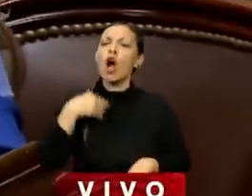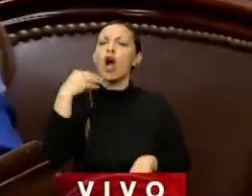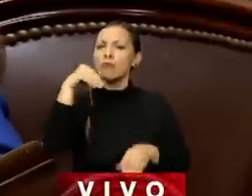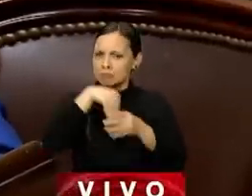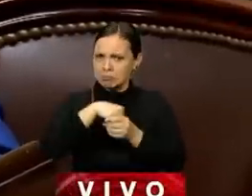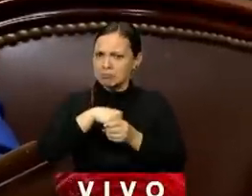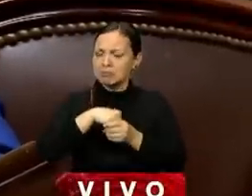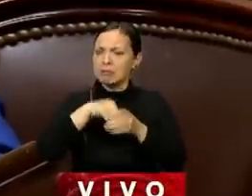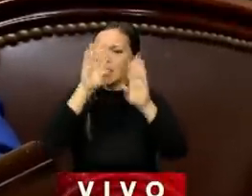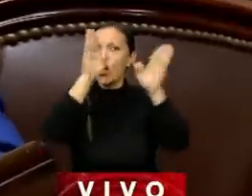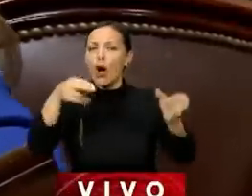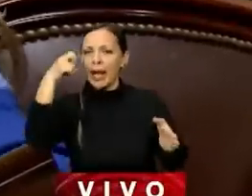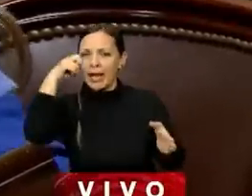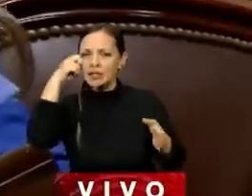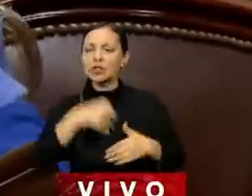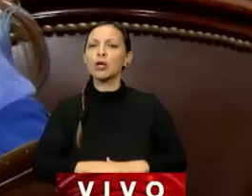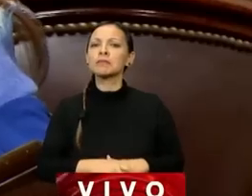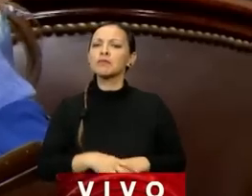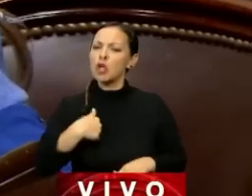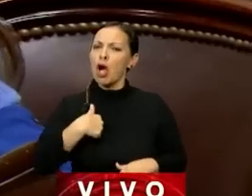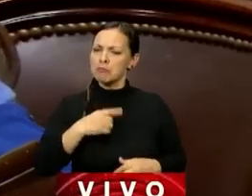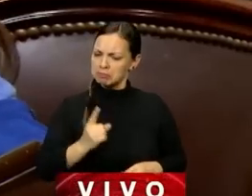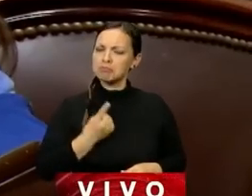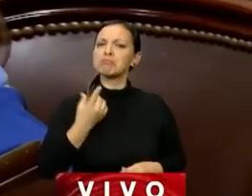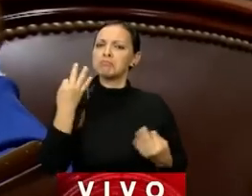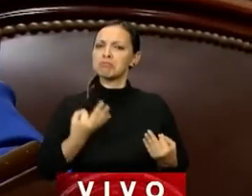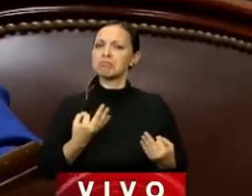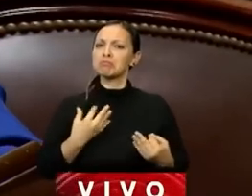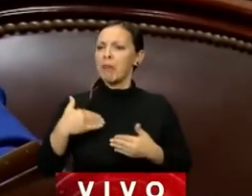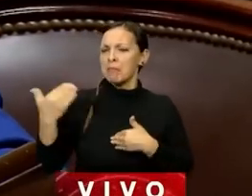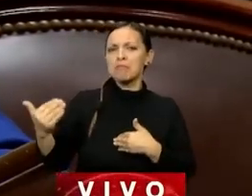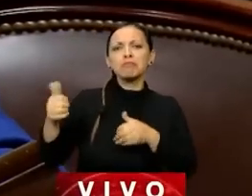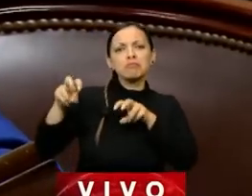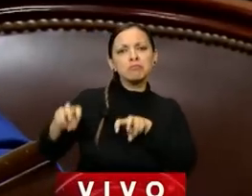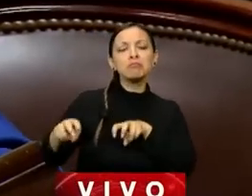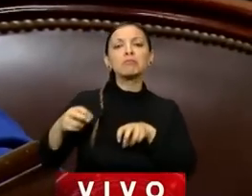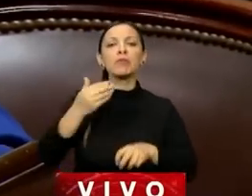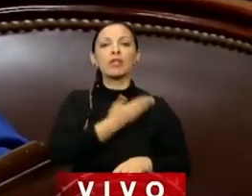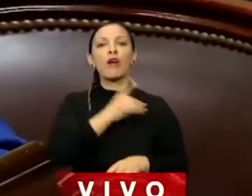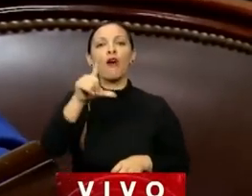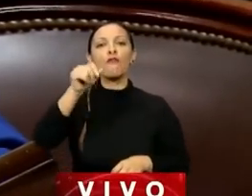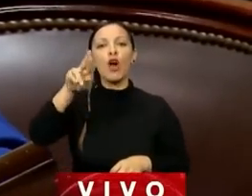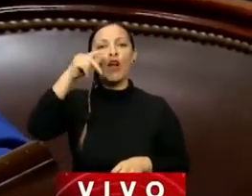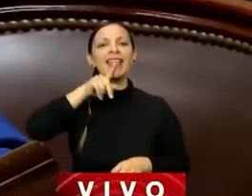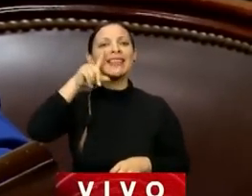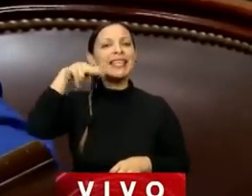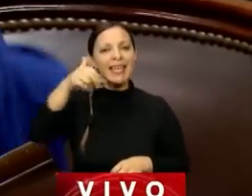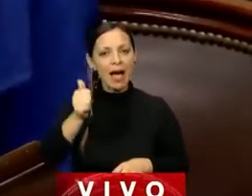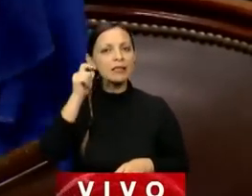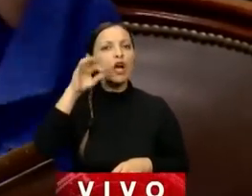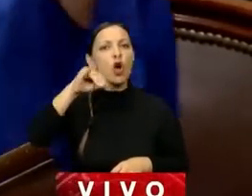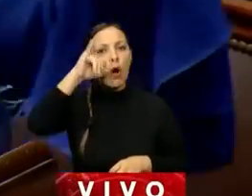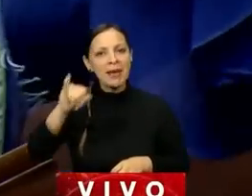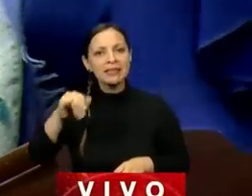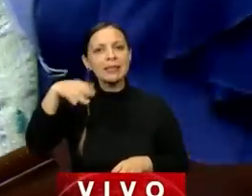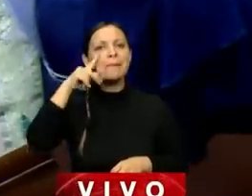Congreso con la honra de haber compartido la banca con Florentina Gómez Miranda.